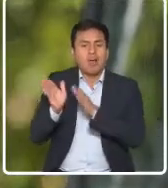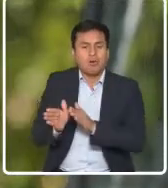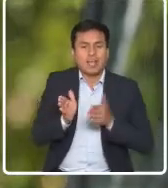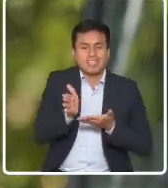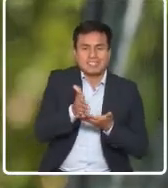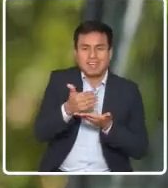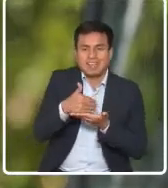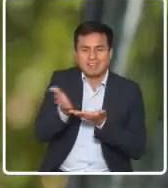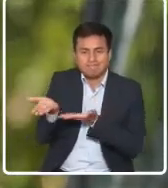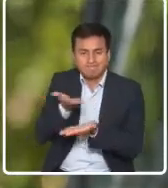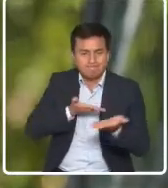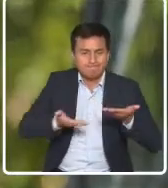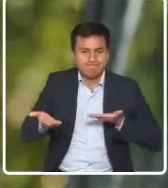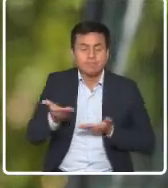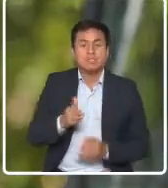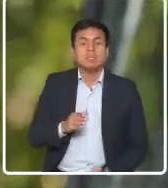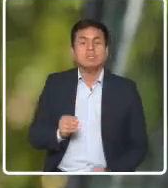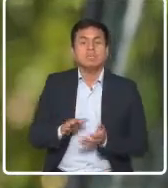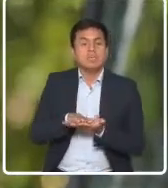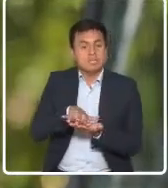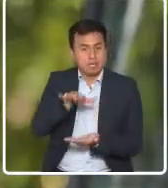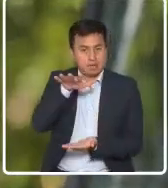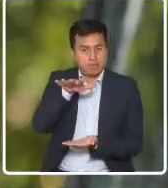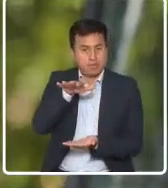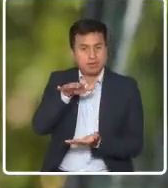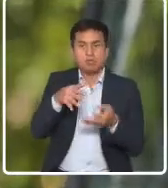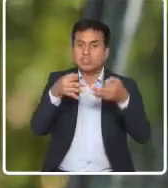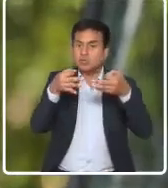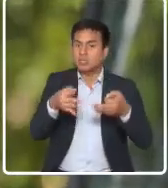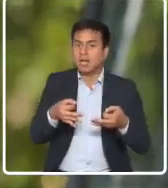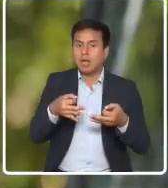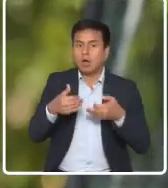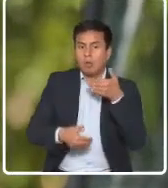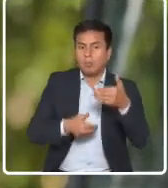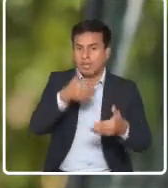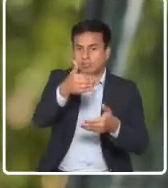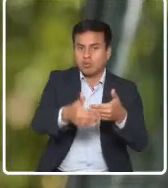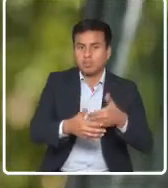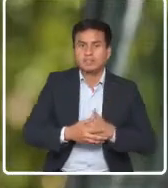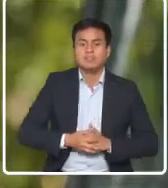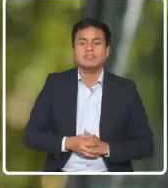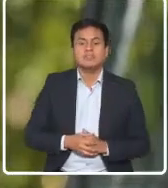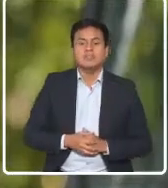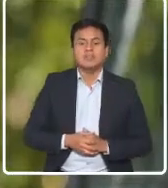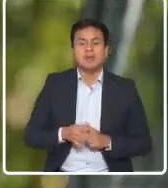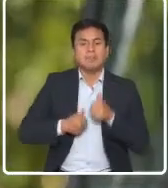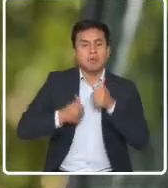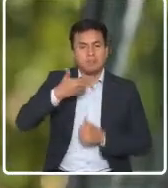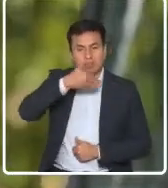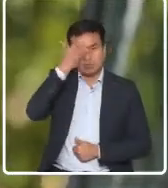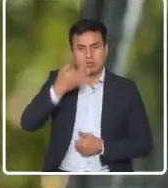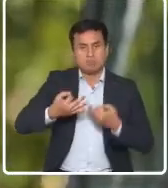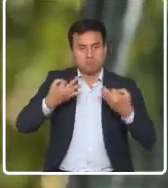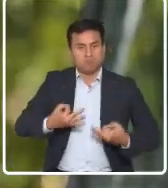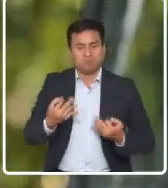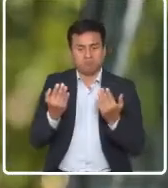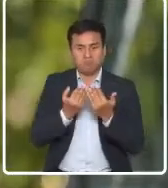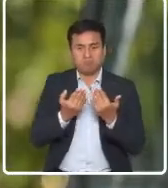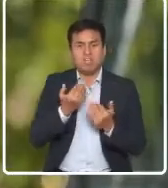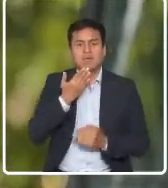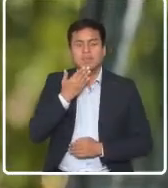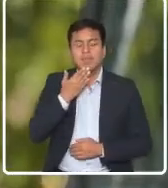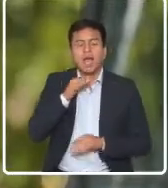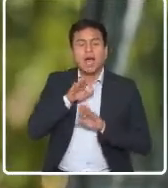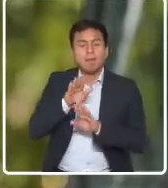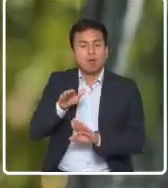organizada, el incremento en la seguridad de las operaciones, la profesionalización y